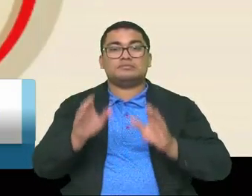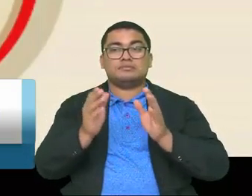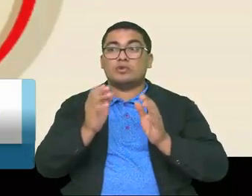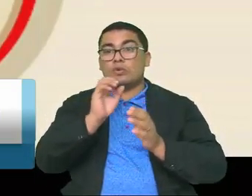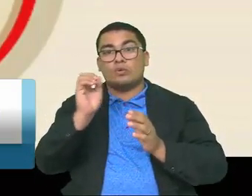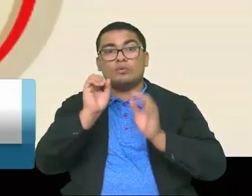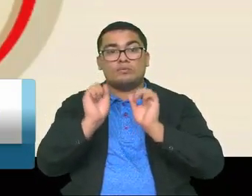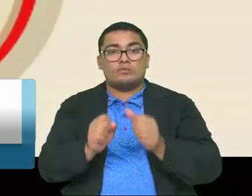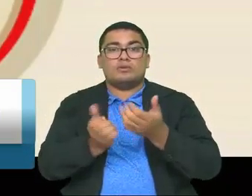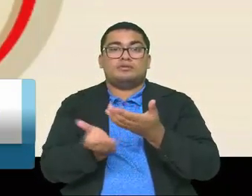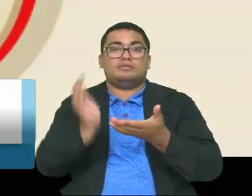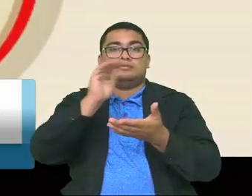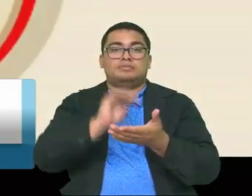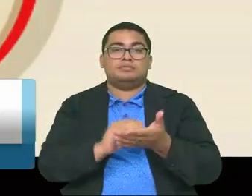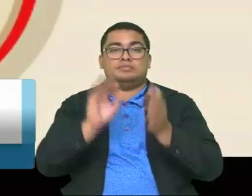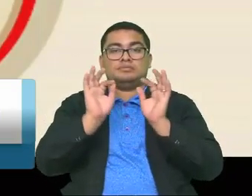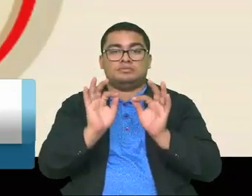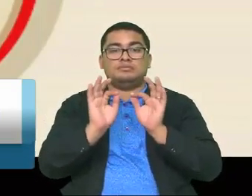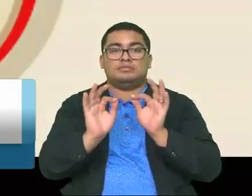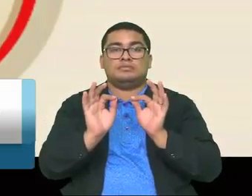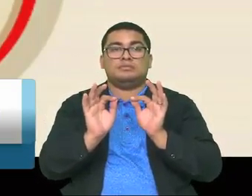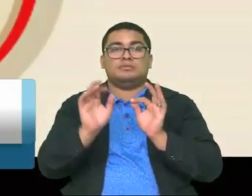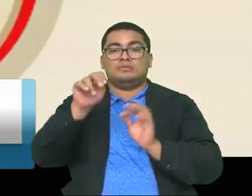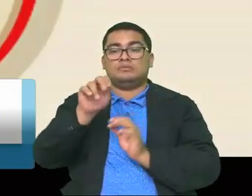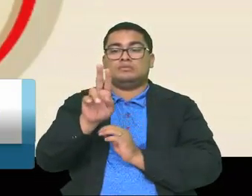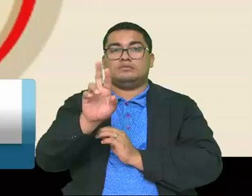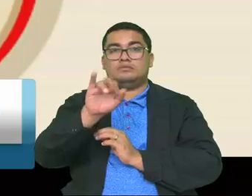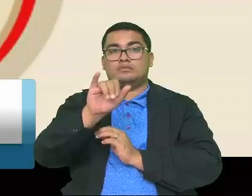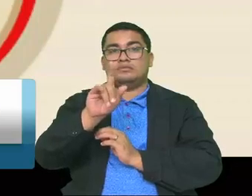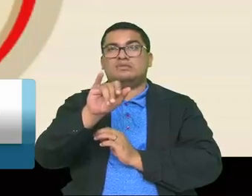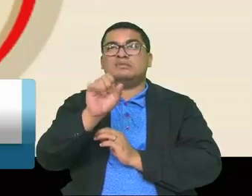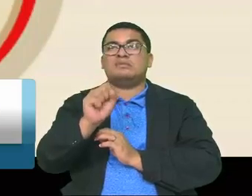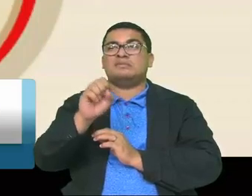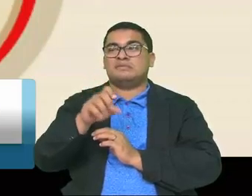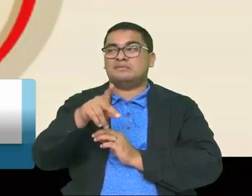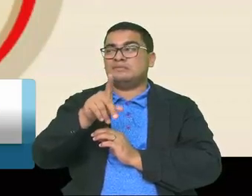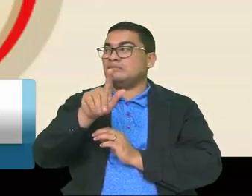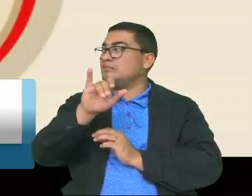salida o una solución al caso. ¿Cómo hacerle entender a las personas, doctor? Porque